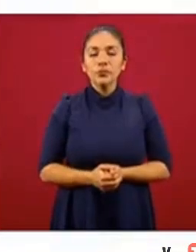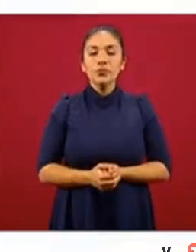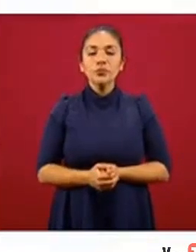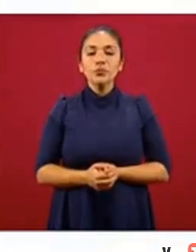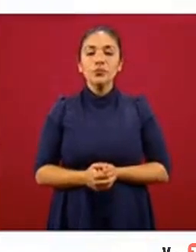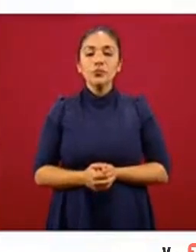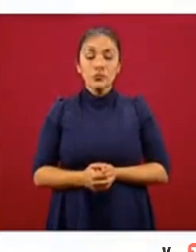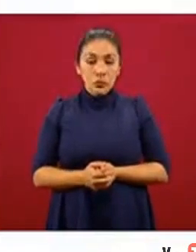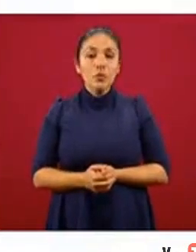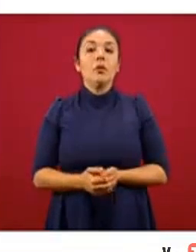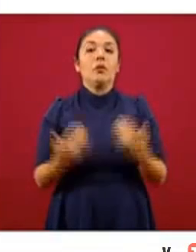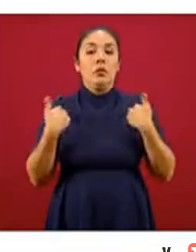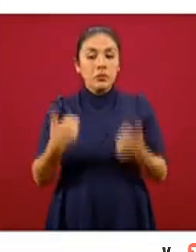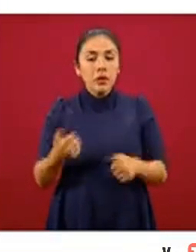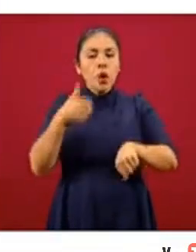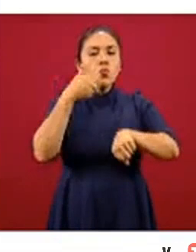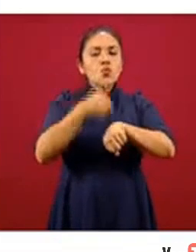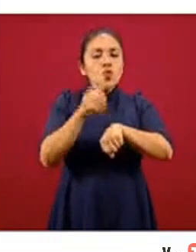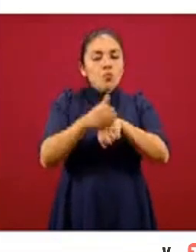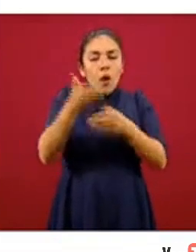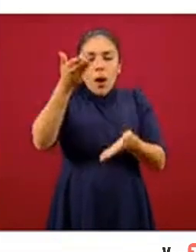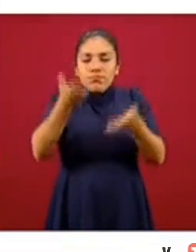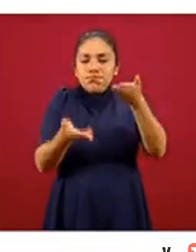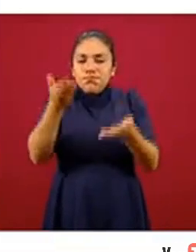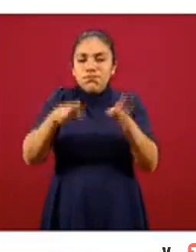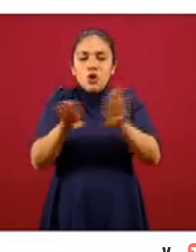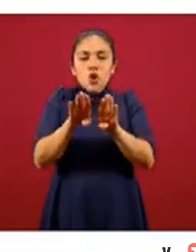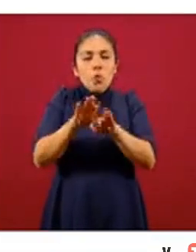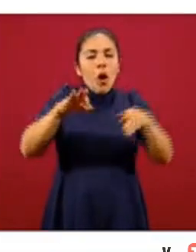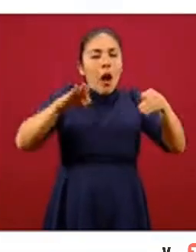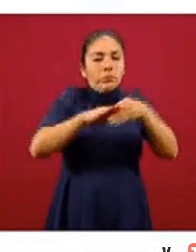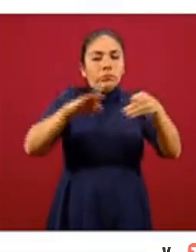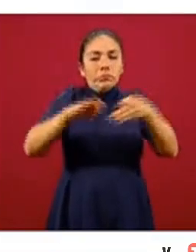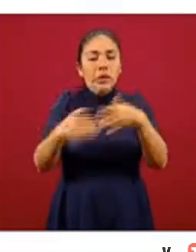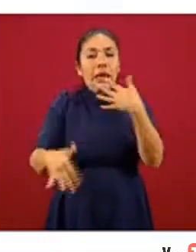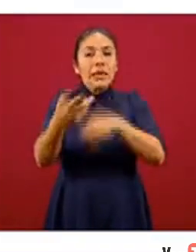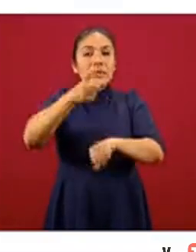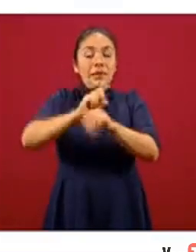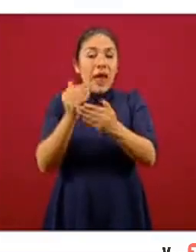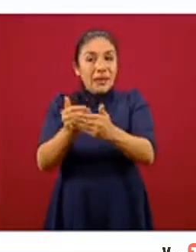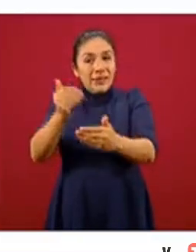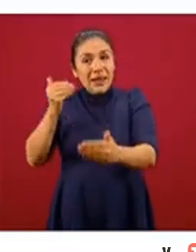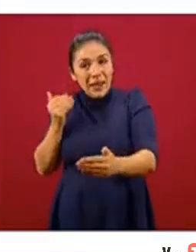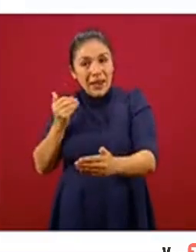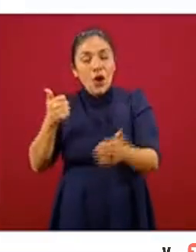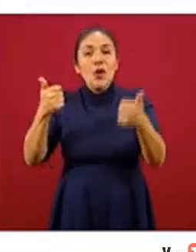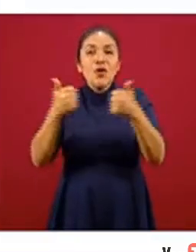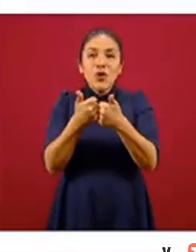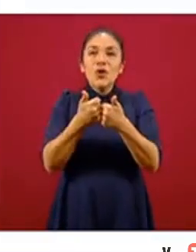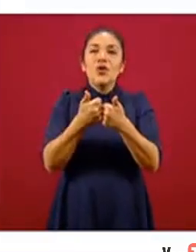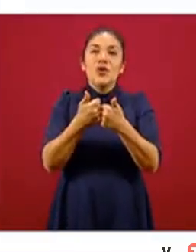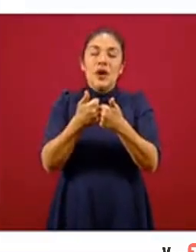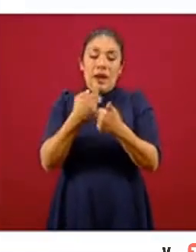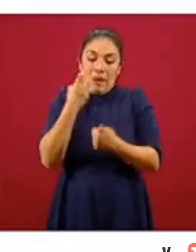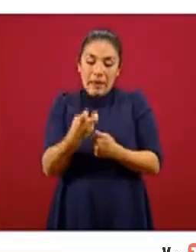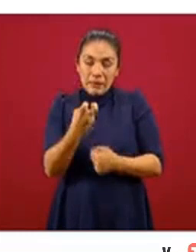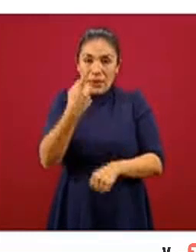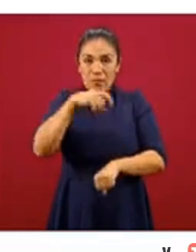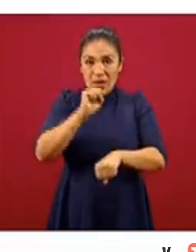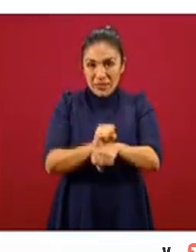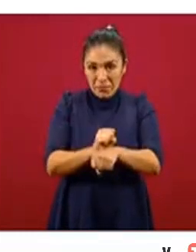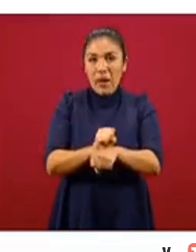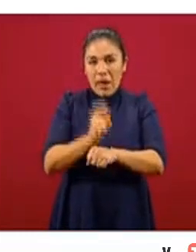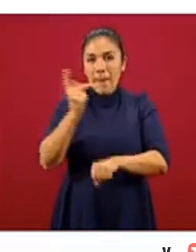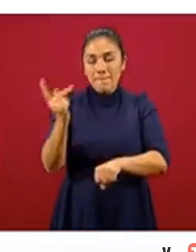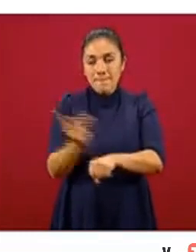Haciendo la comparación numérica entre esta incidencia de los 15 días previos con la semana, comparado con la semana vigente,